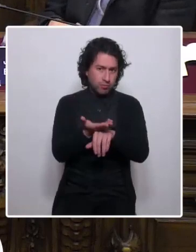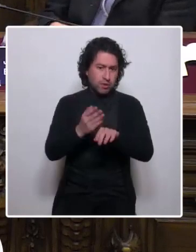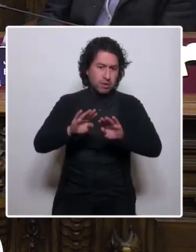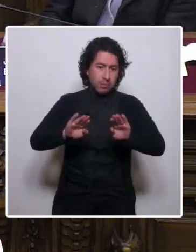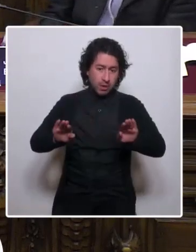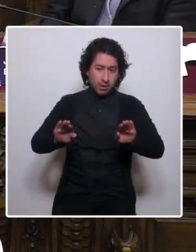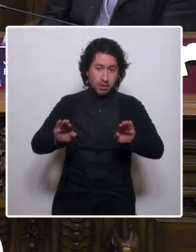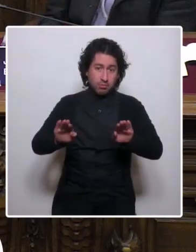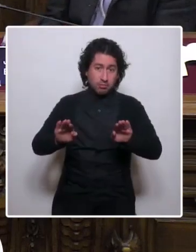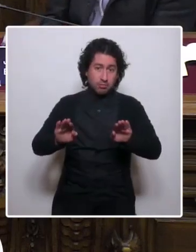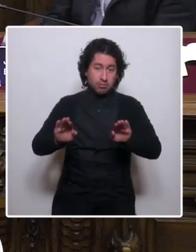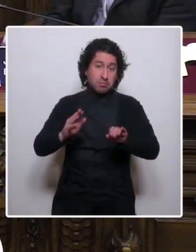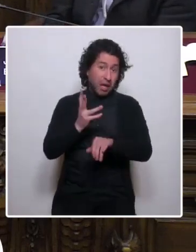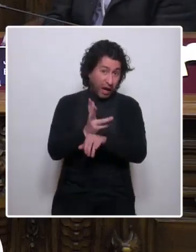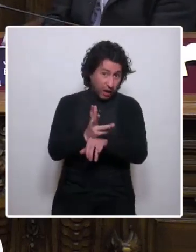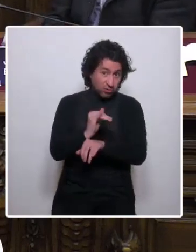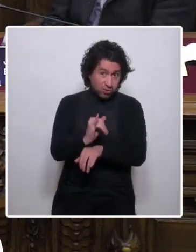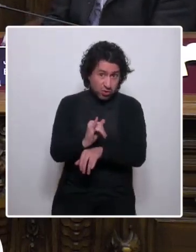a votación.